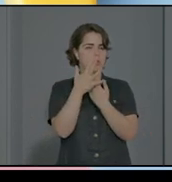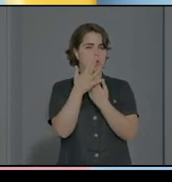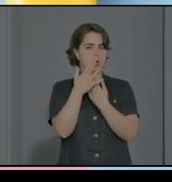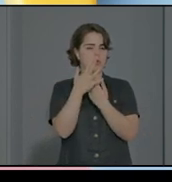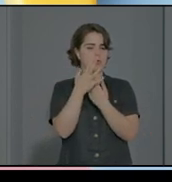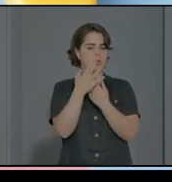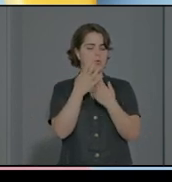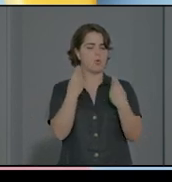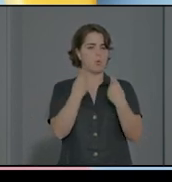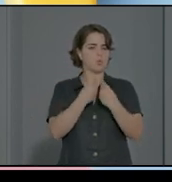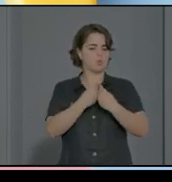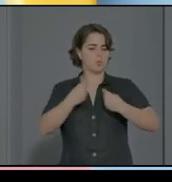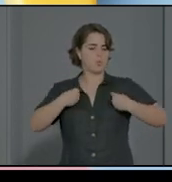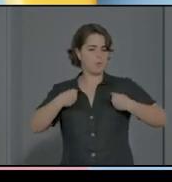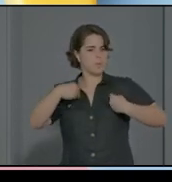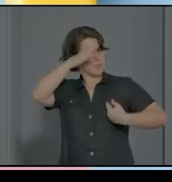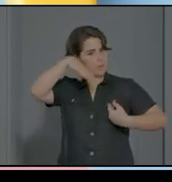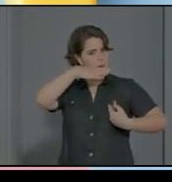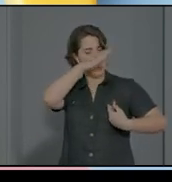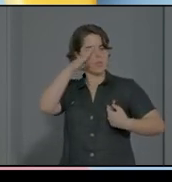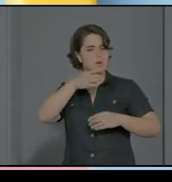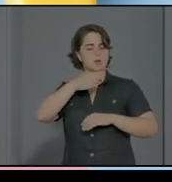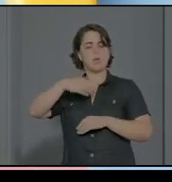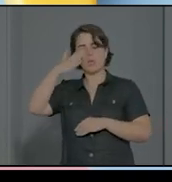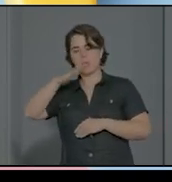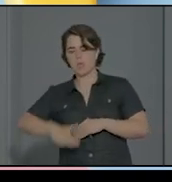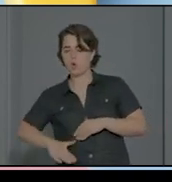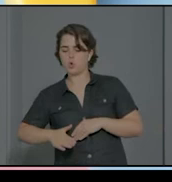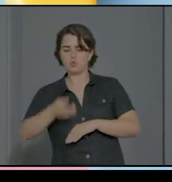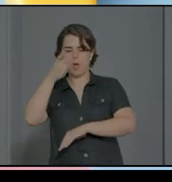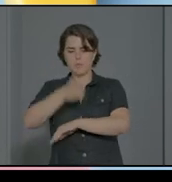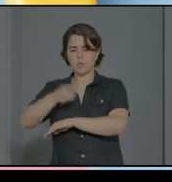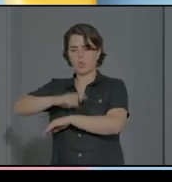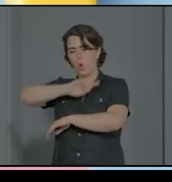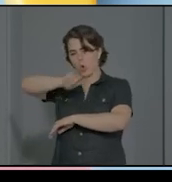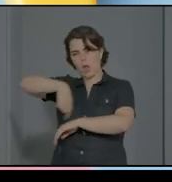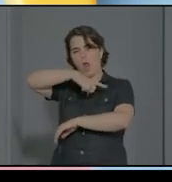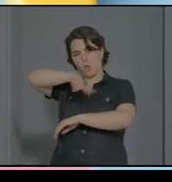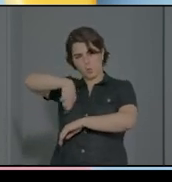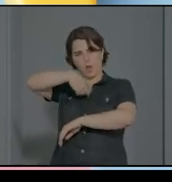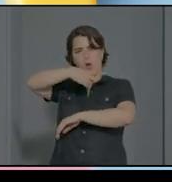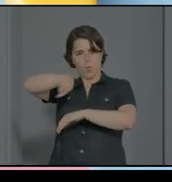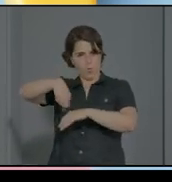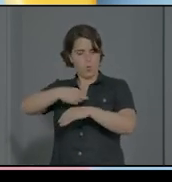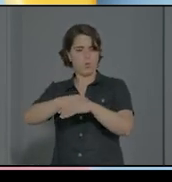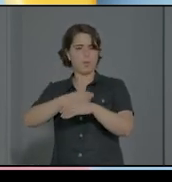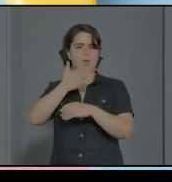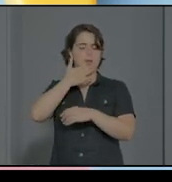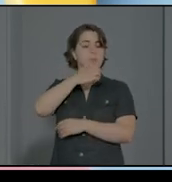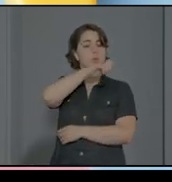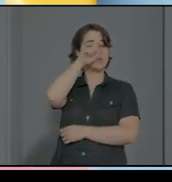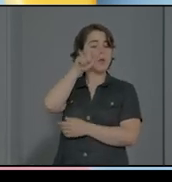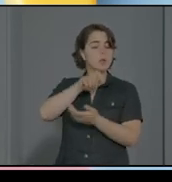forzada de los padres con los hijos durante muchas horas en el día. En Italia hemos tenido